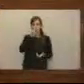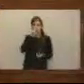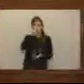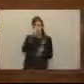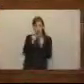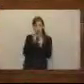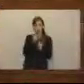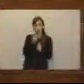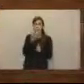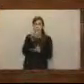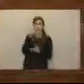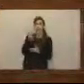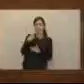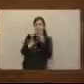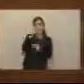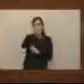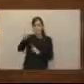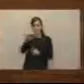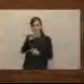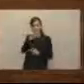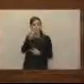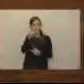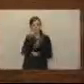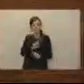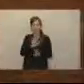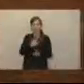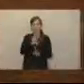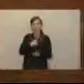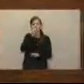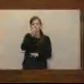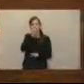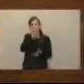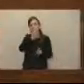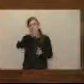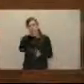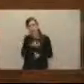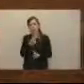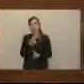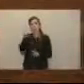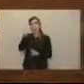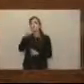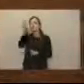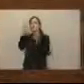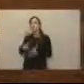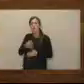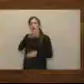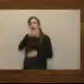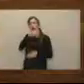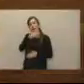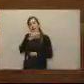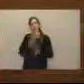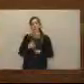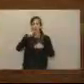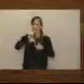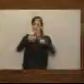señoría se lo perdió. Se lo voy a recordar. le voy a recordar otra cosa de más. Yo no sé cómo se atreven a abrir la boca. Cuando tienen todavía residencias de mayores en la región